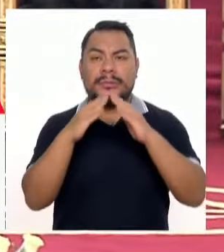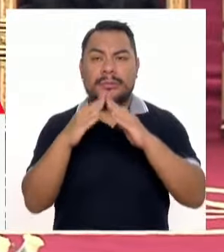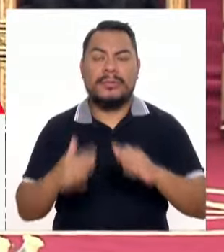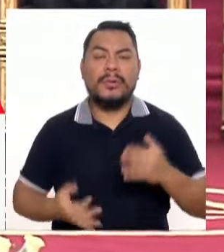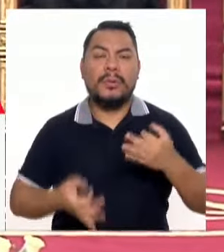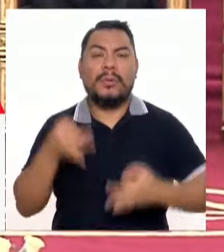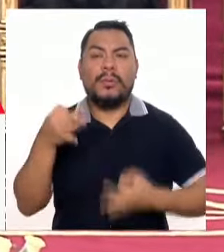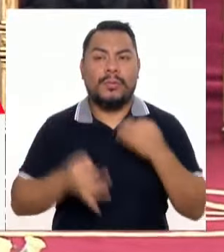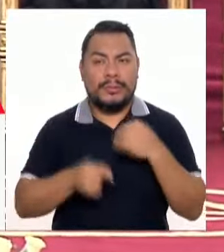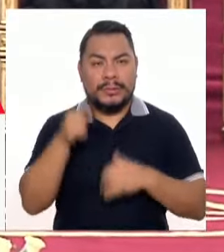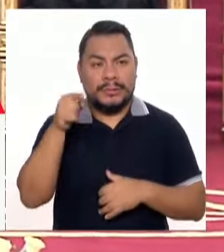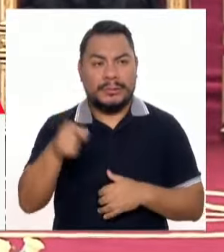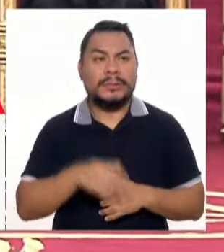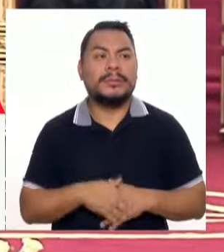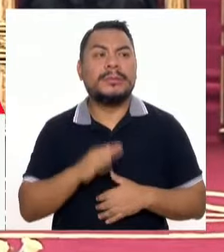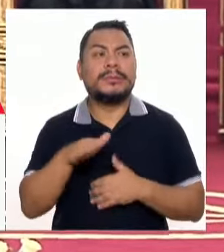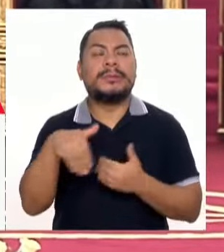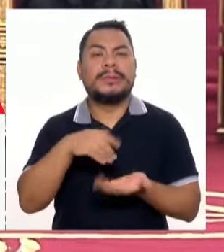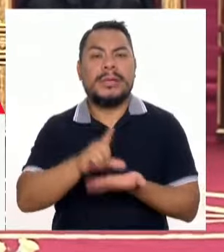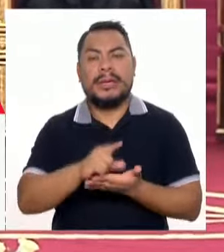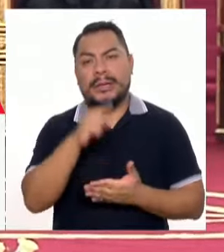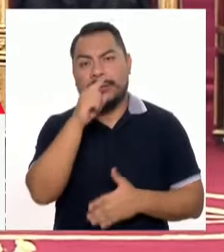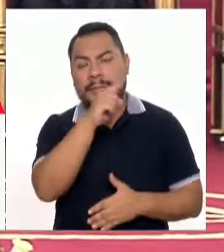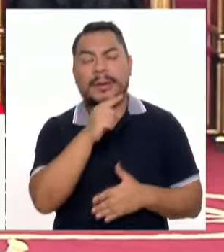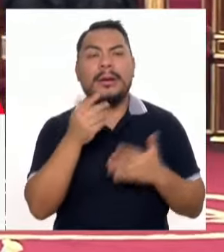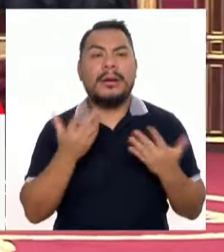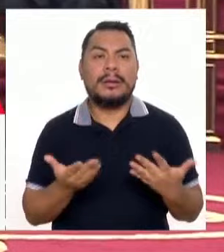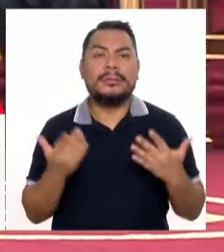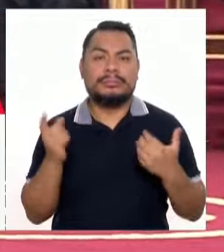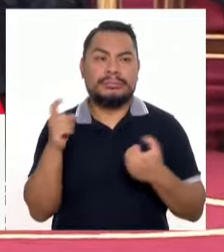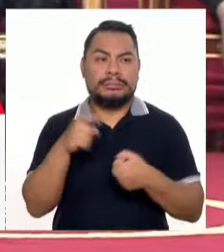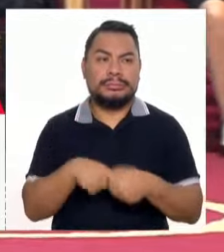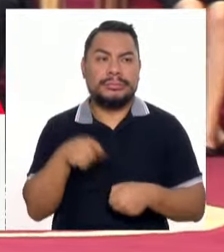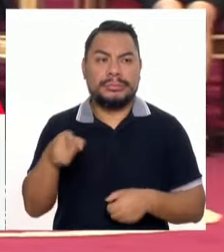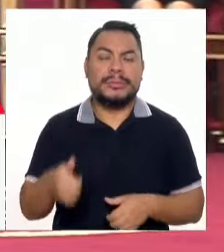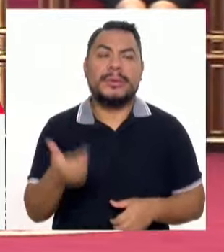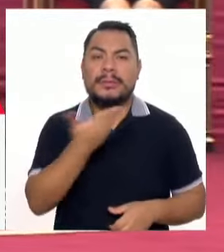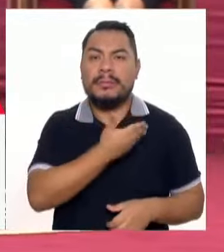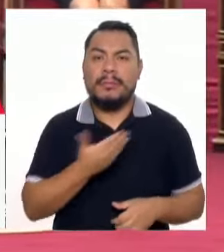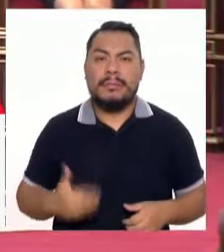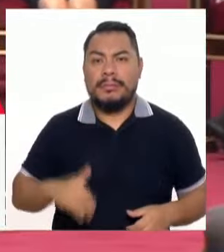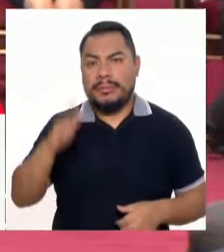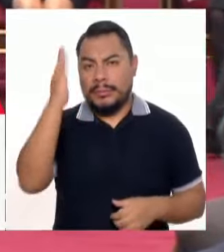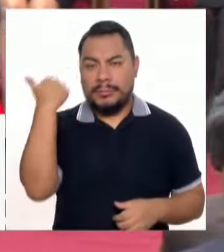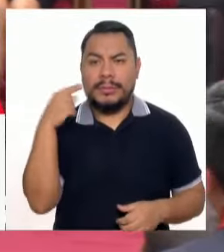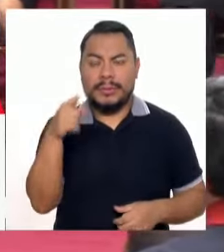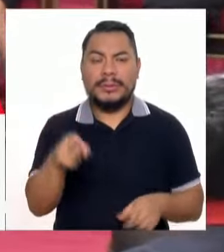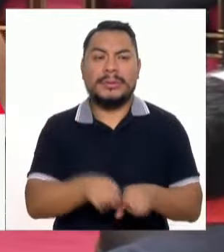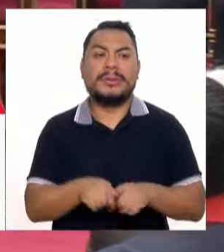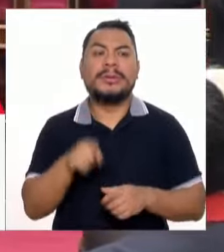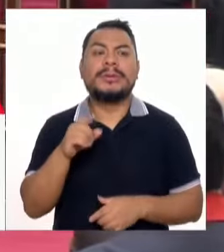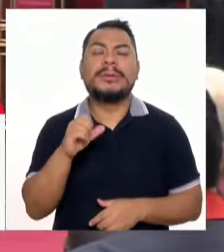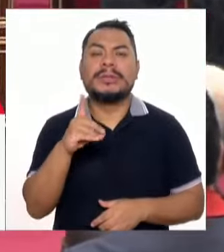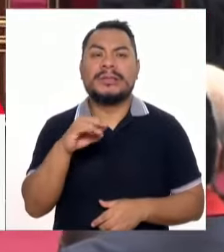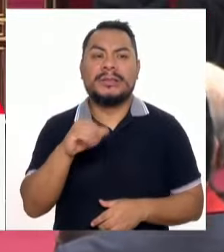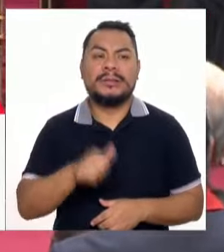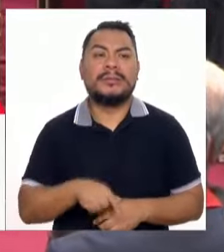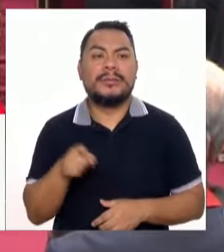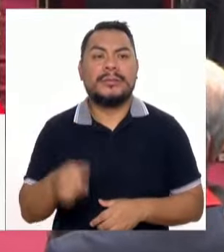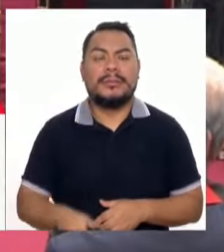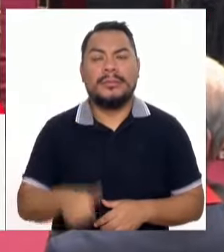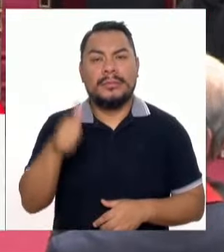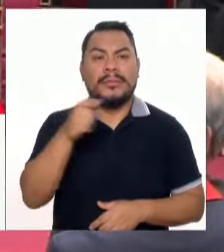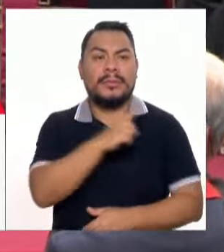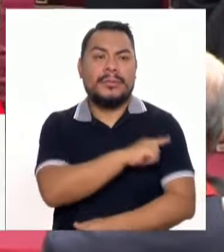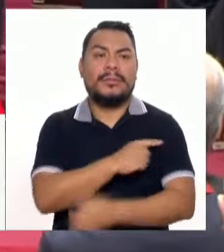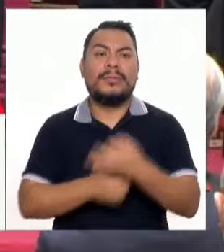de Justicia, en el Cercado de Lima, donde participa la Presidenta de la República, Dina Boluarte, el Presidente